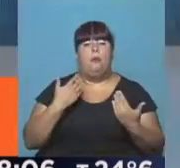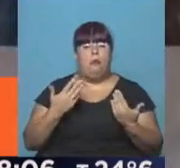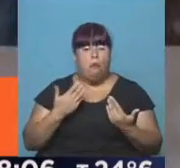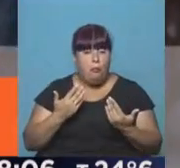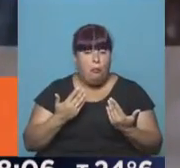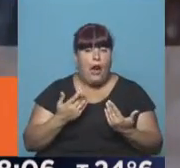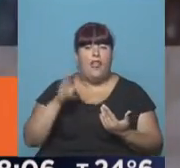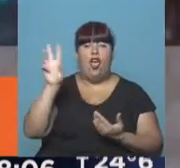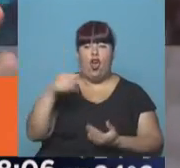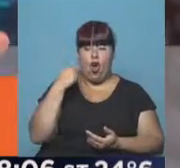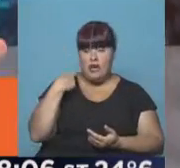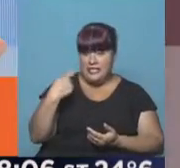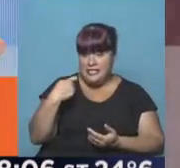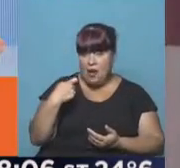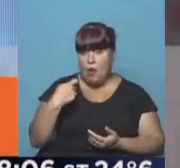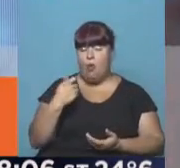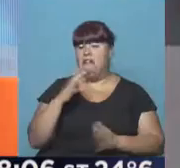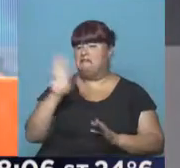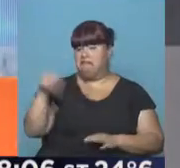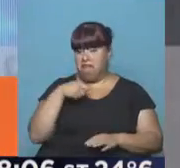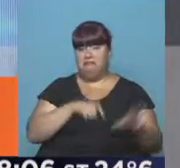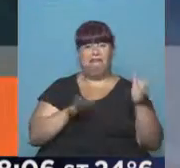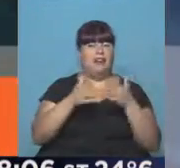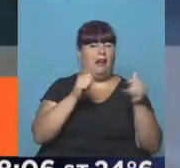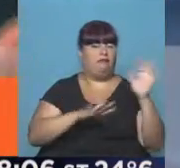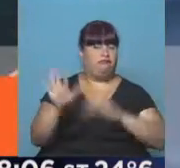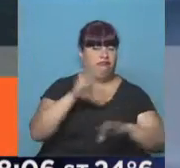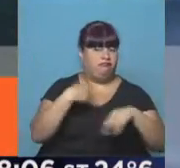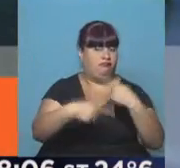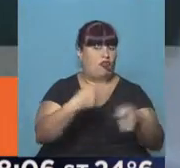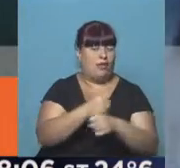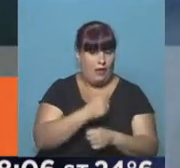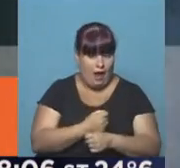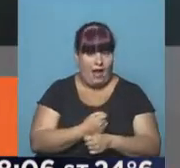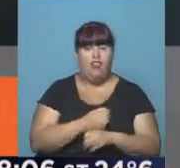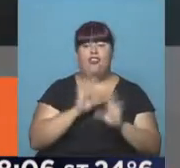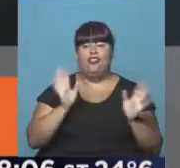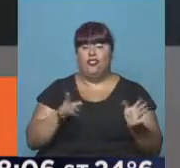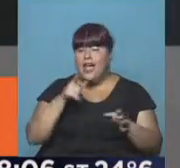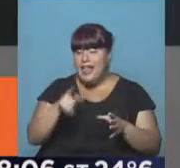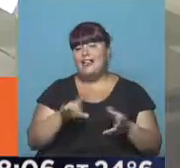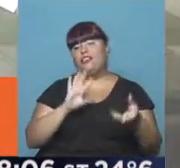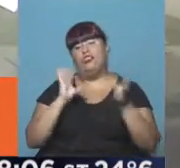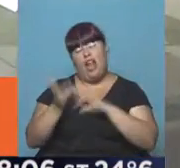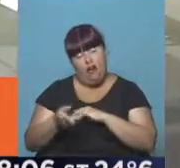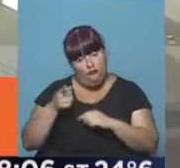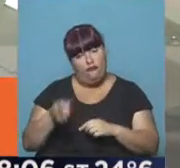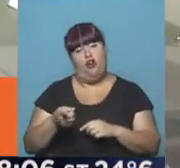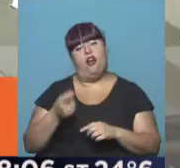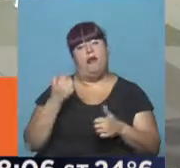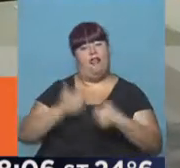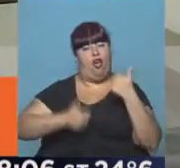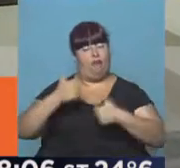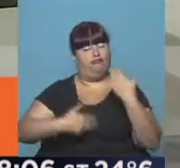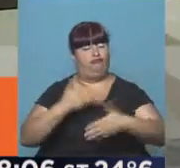cobrar el seguro hacerlo inmediatamente y seguir trabajando entonces esa es otra herramienta de competitividad